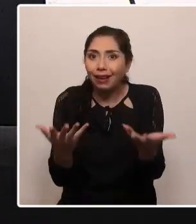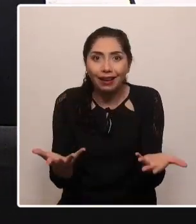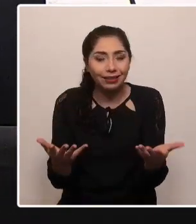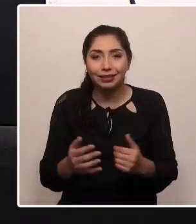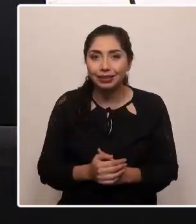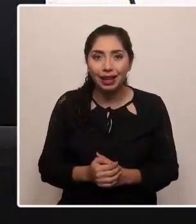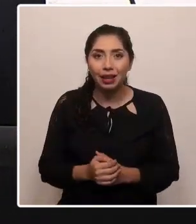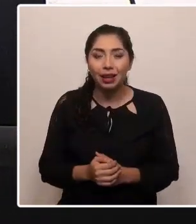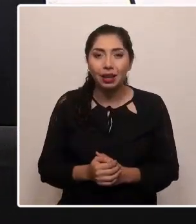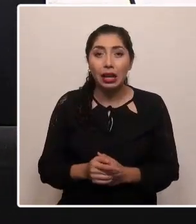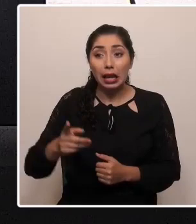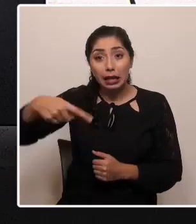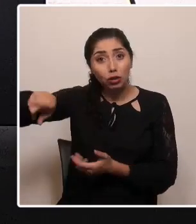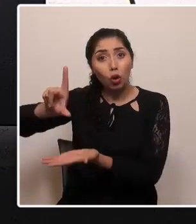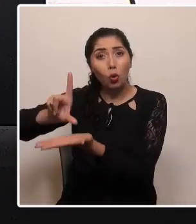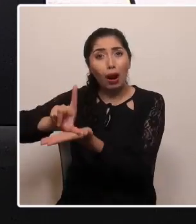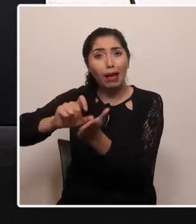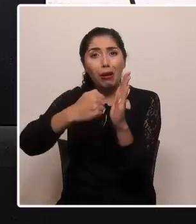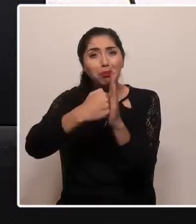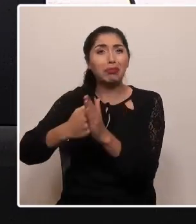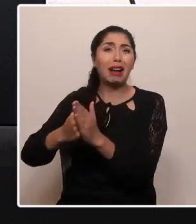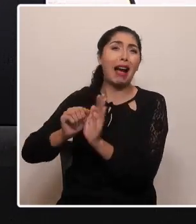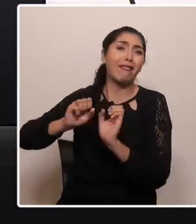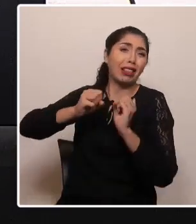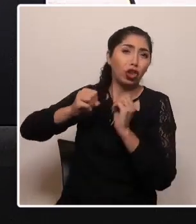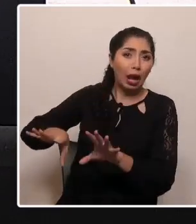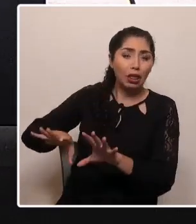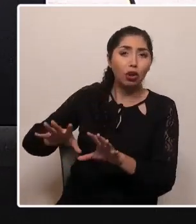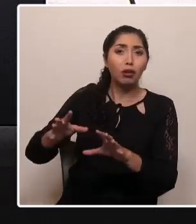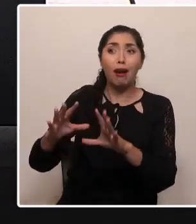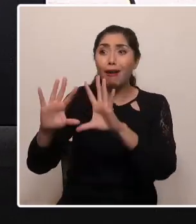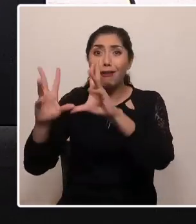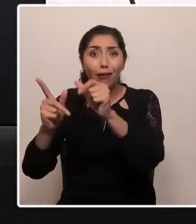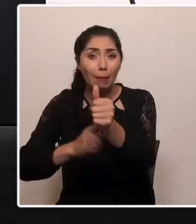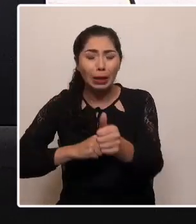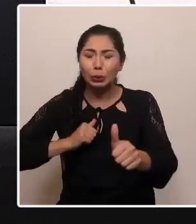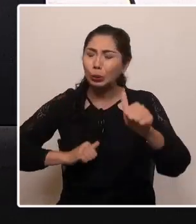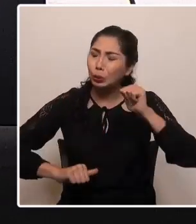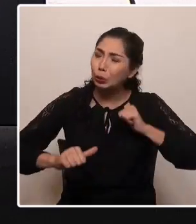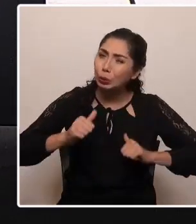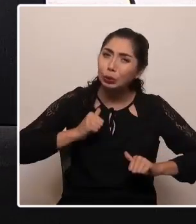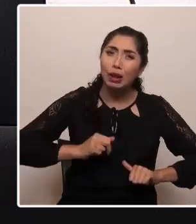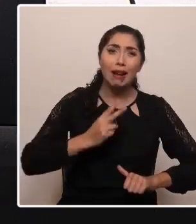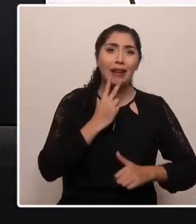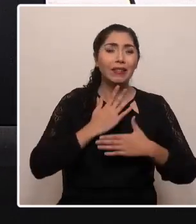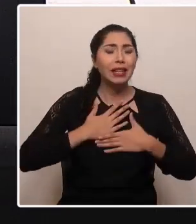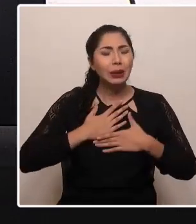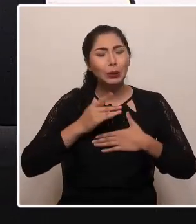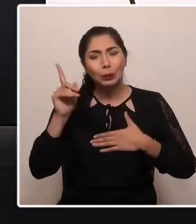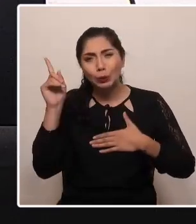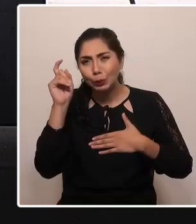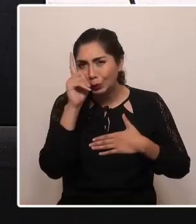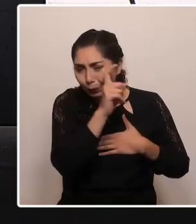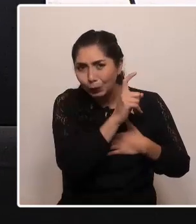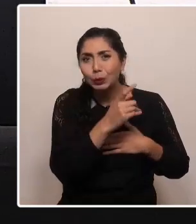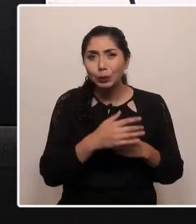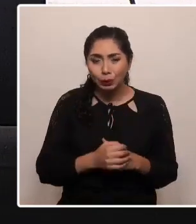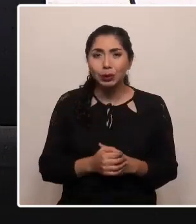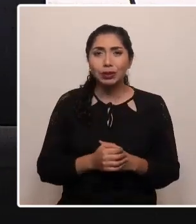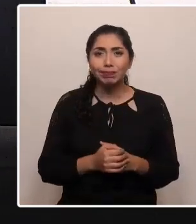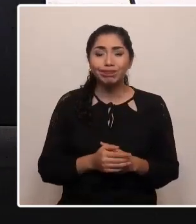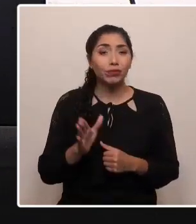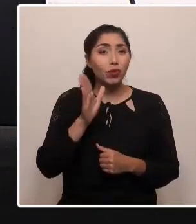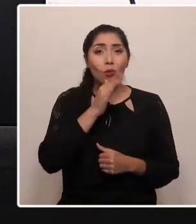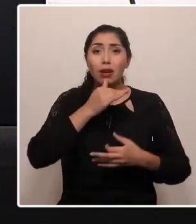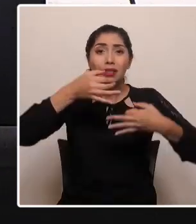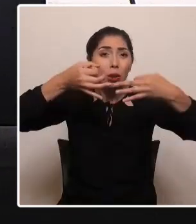más abandonados y marginados, muchas familias lo pasan muy mal. La vida se les hace insoportable. Enfrentan una tremenda inseguridad